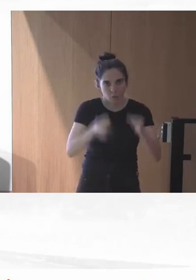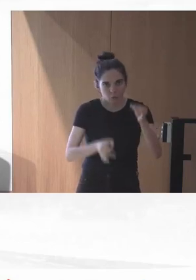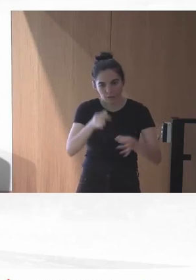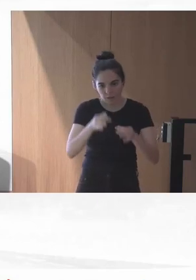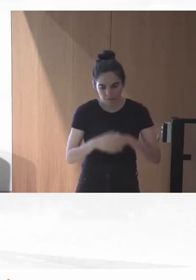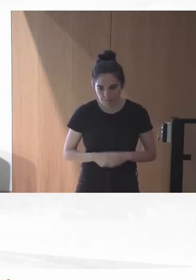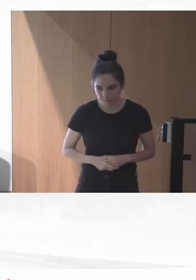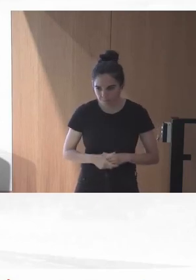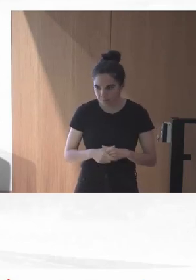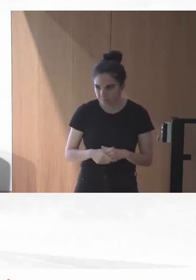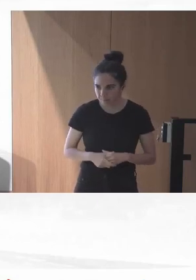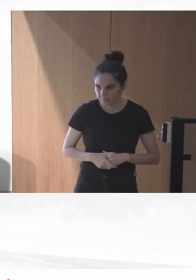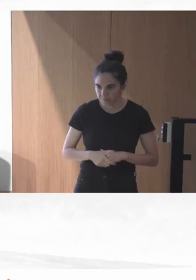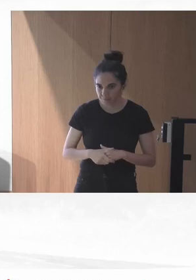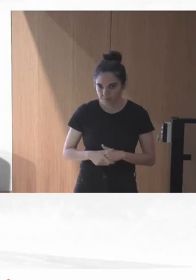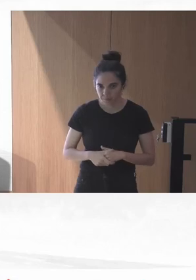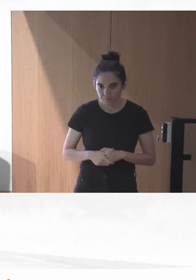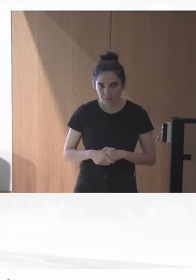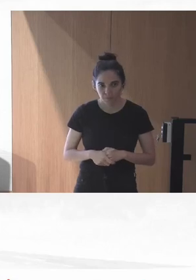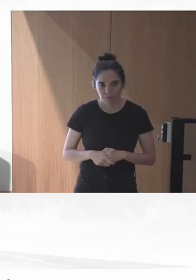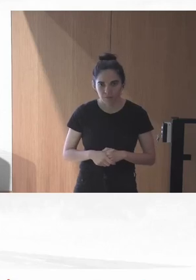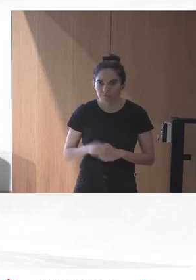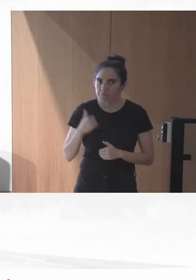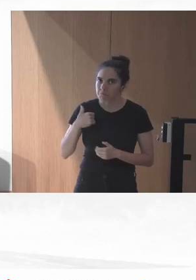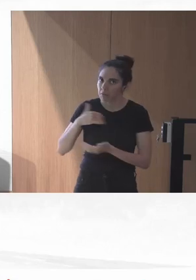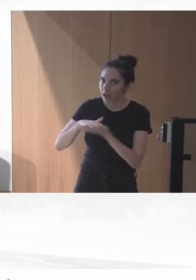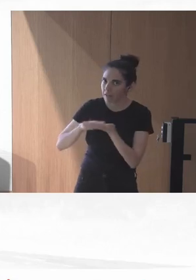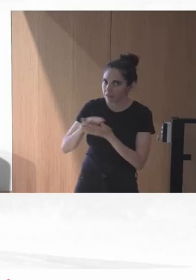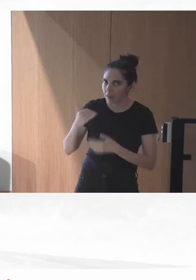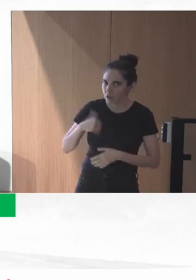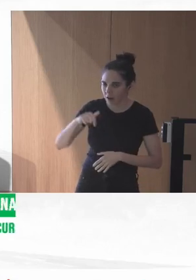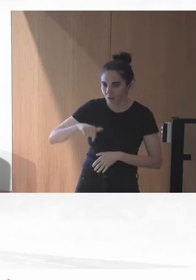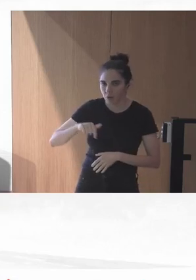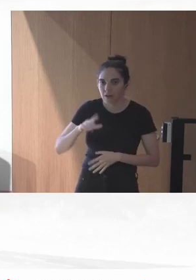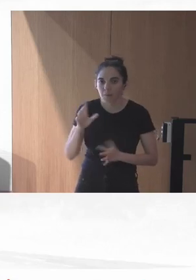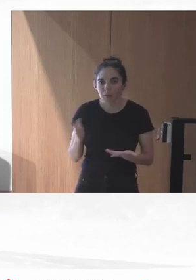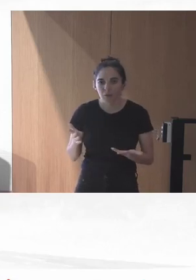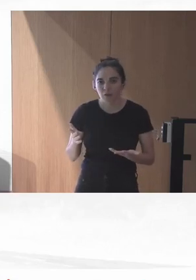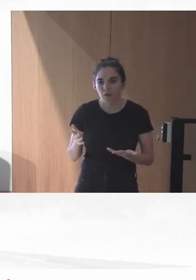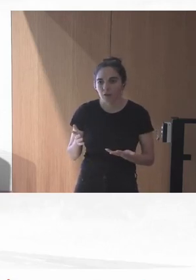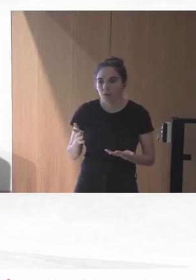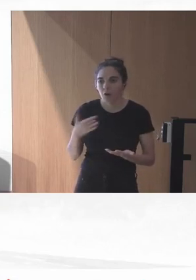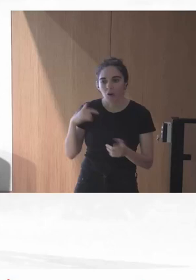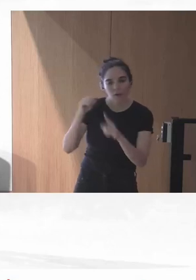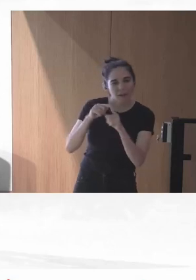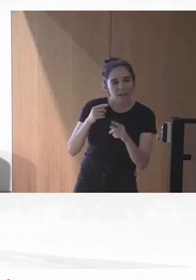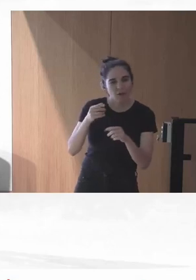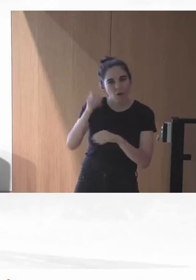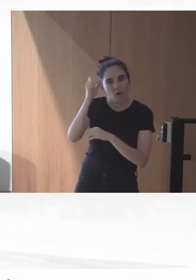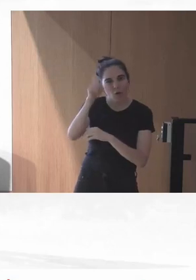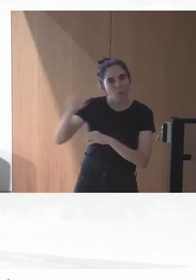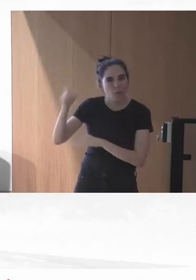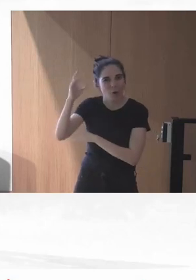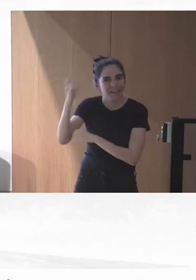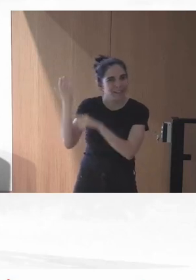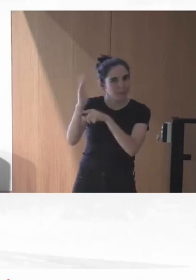que ya has hablado con nosotros de eso hoy, pero para presentar a los ponentes invitados creo que tenemos que